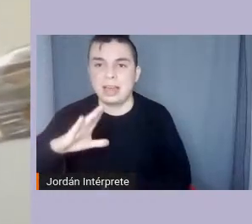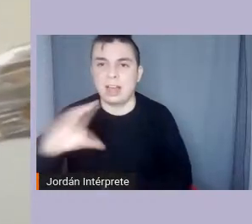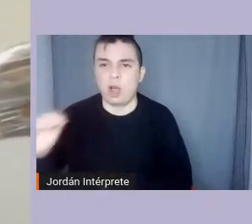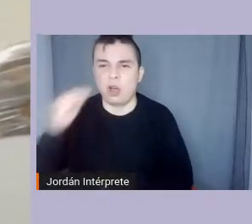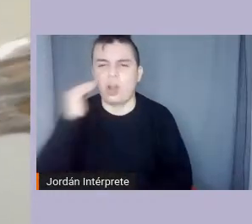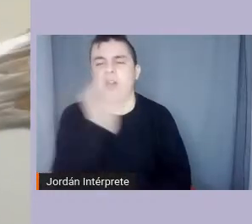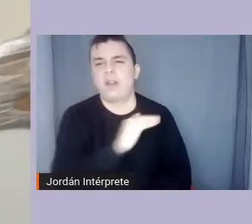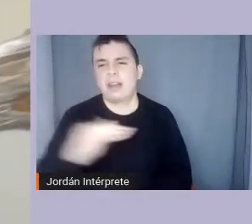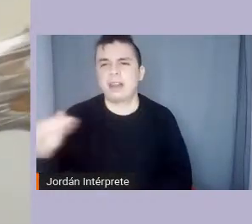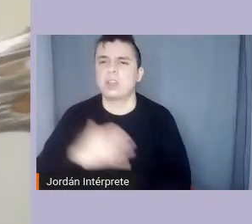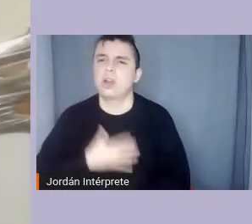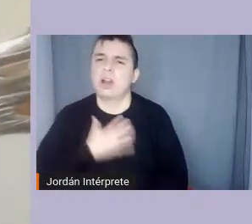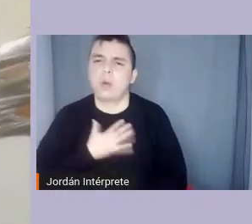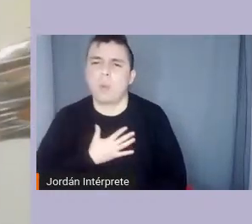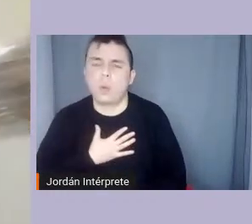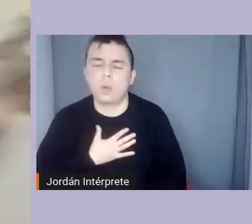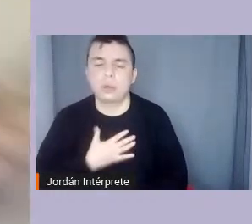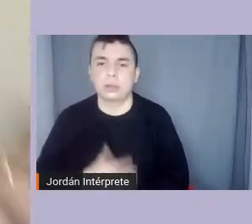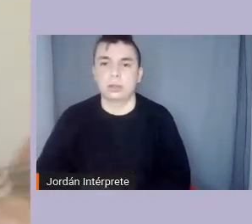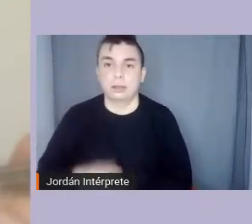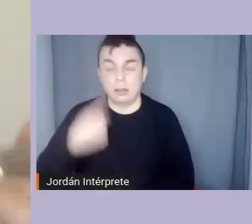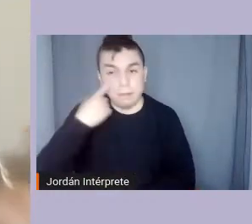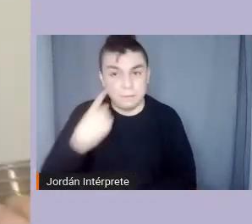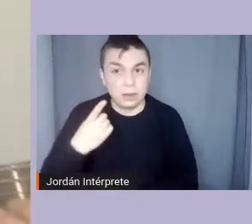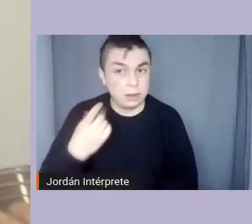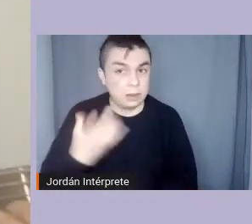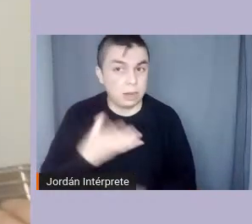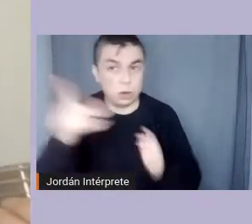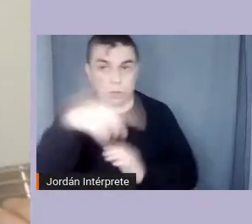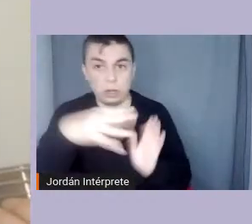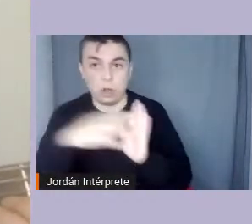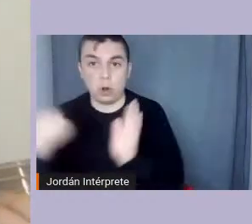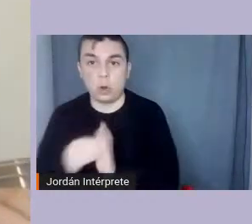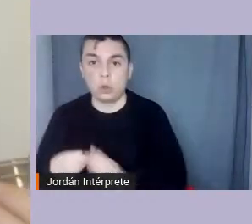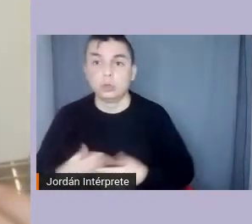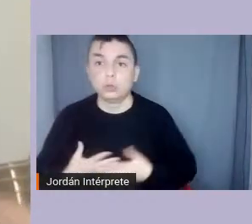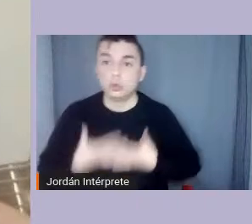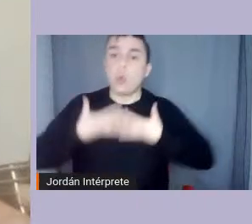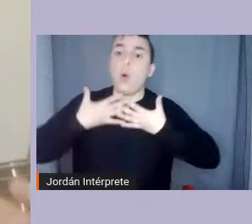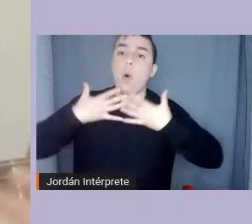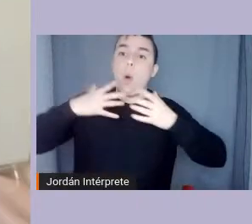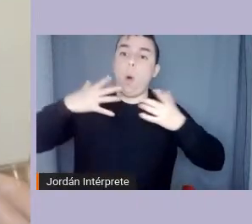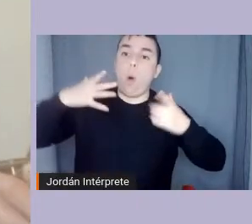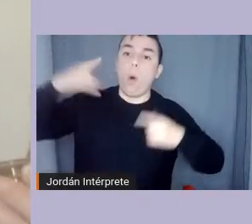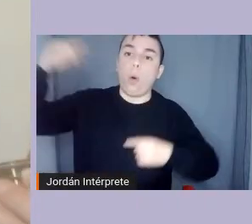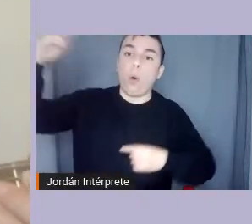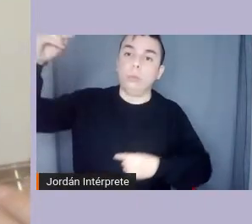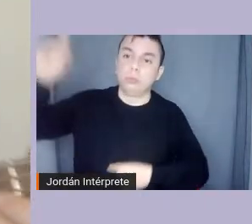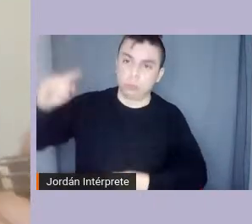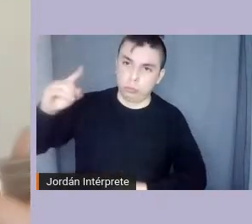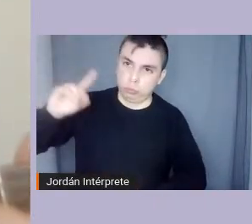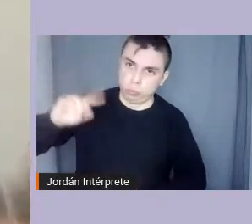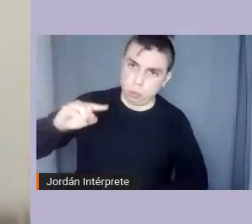les encanta. A ver si me responden, niños. Zum, zum, zum, zum.